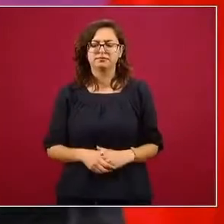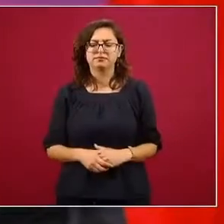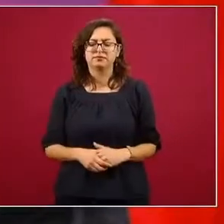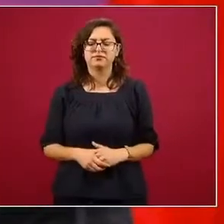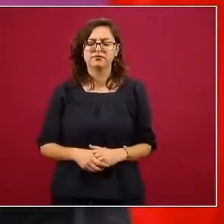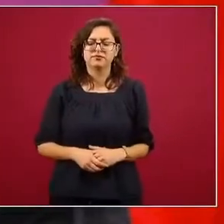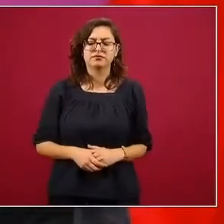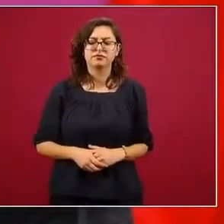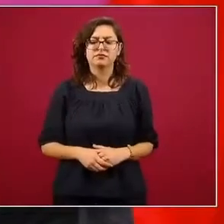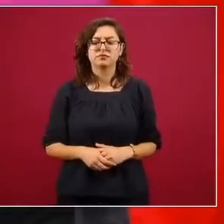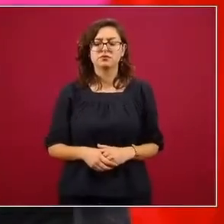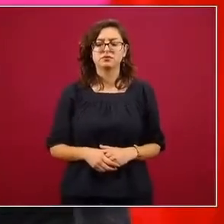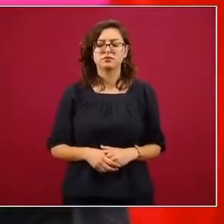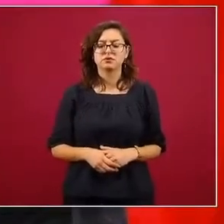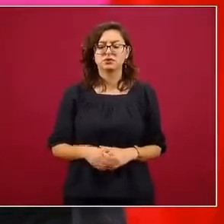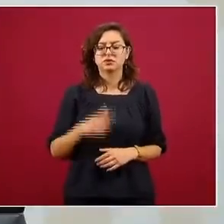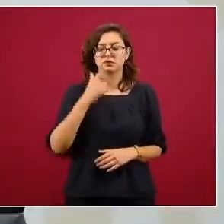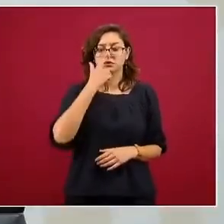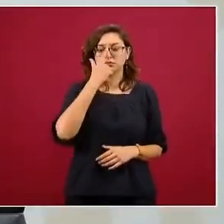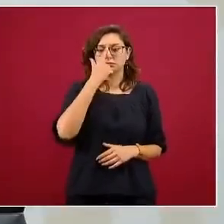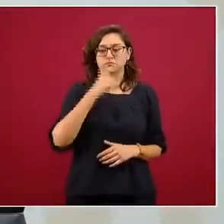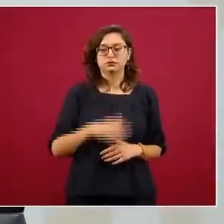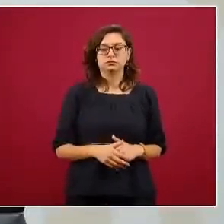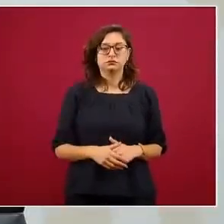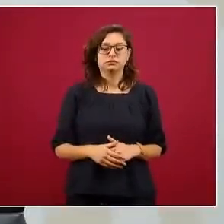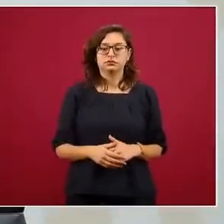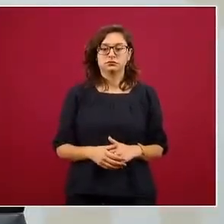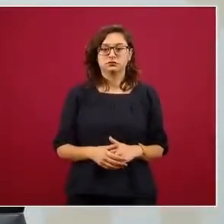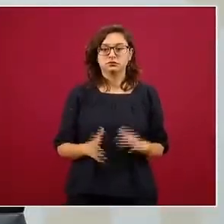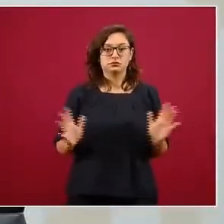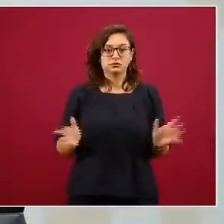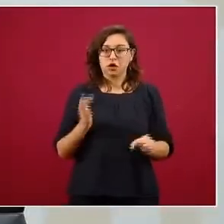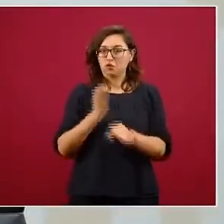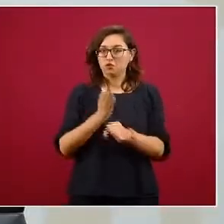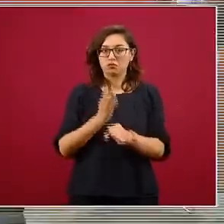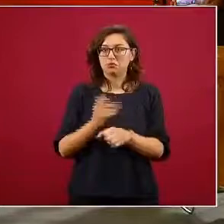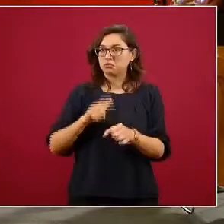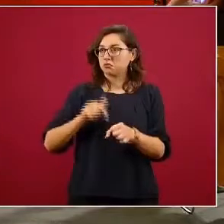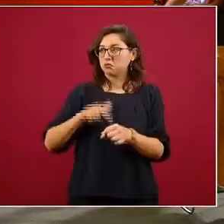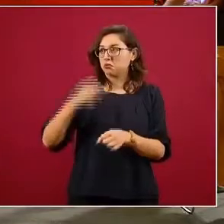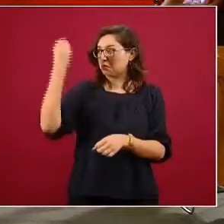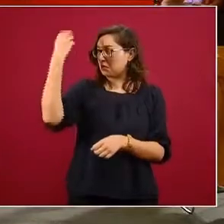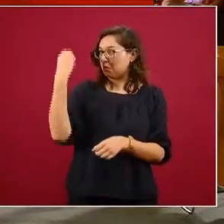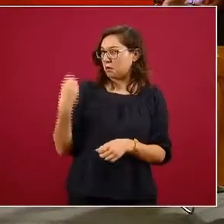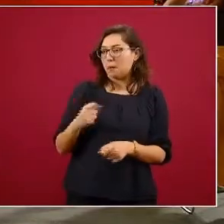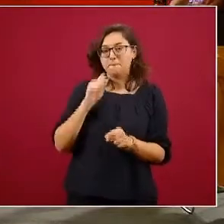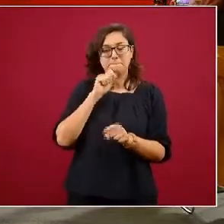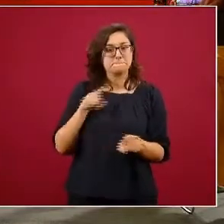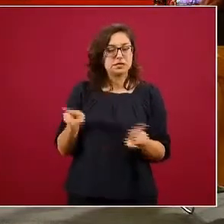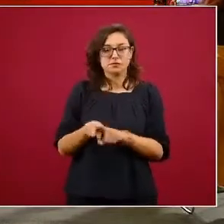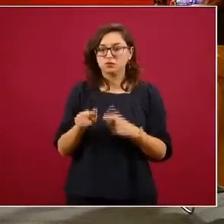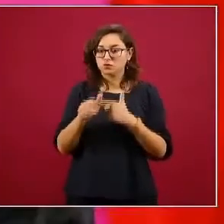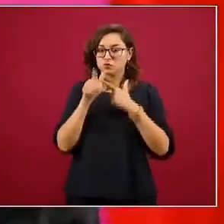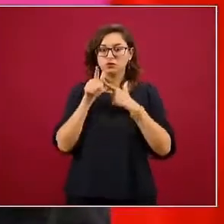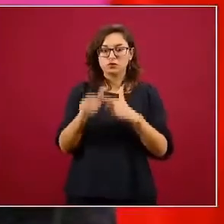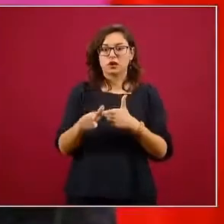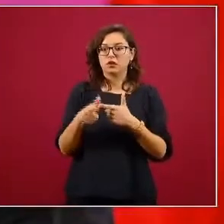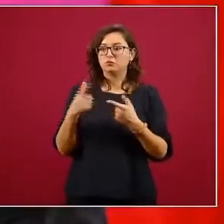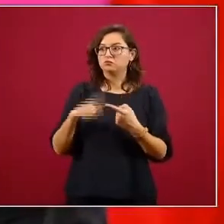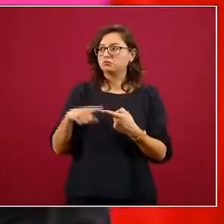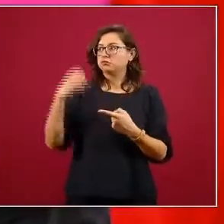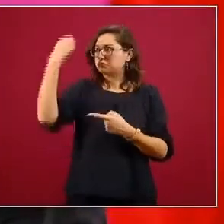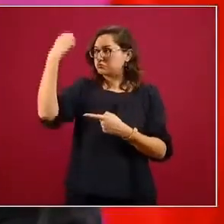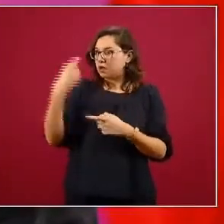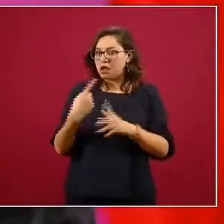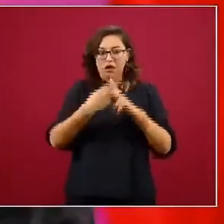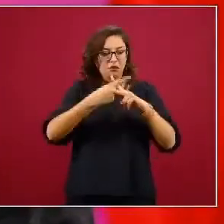Seguimos, por lo tanto, con todo lo demás. Lo técnico no ha cambiado, lo técnico sigue igual, los indicadores, la ponderación, cómo se